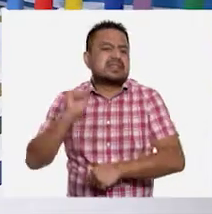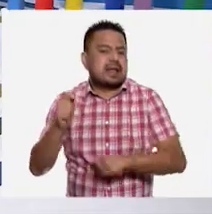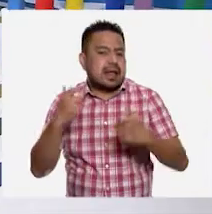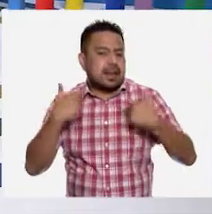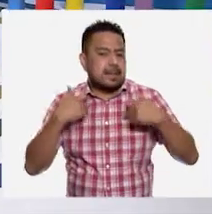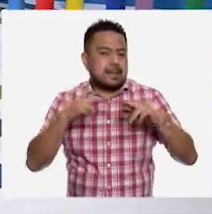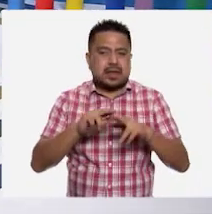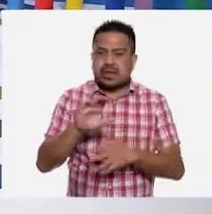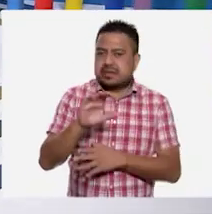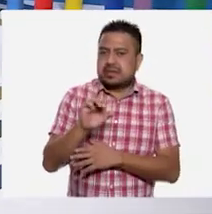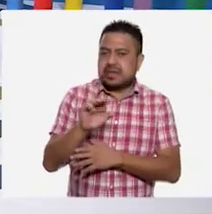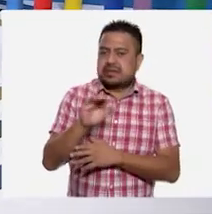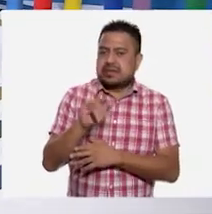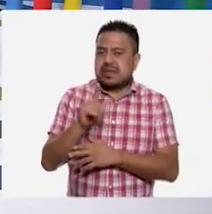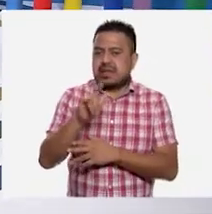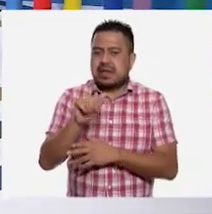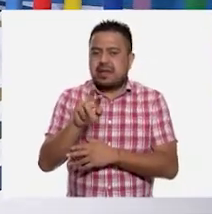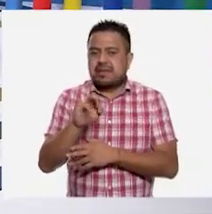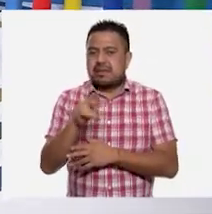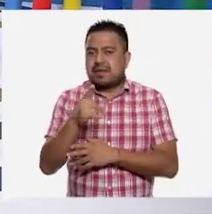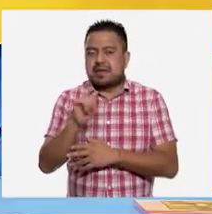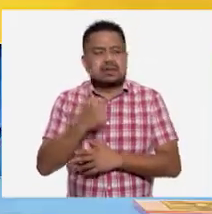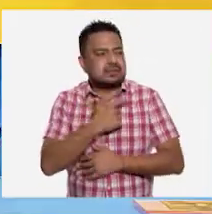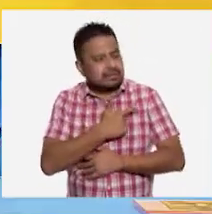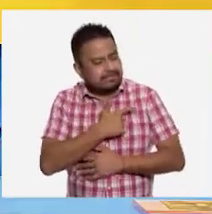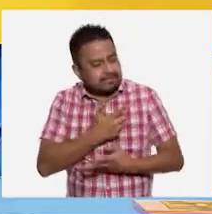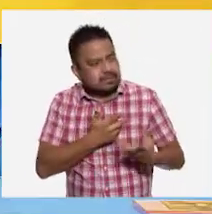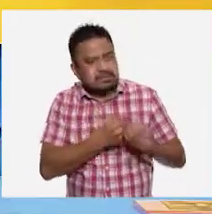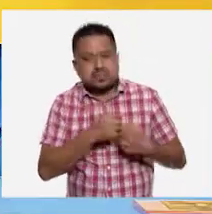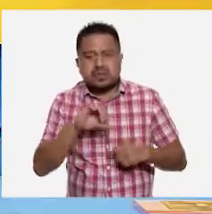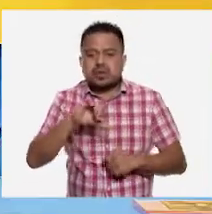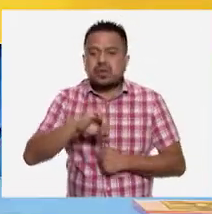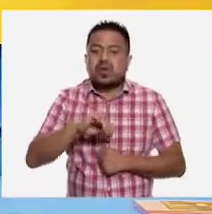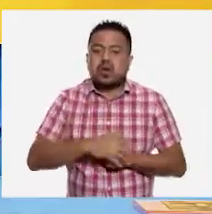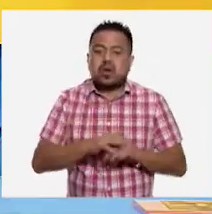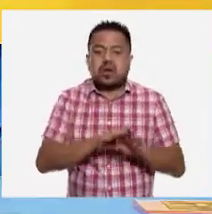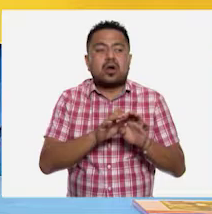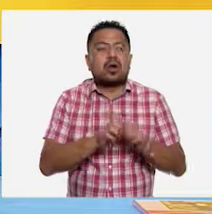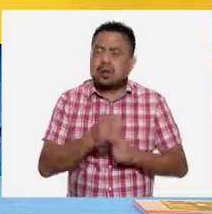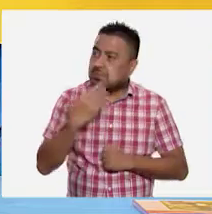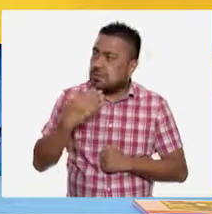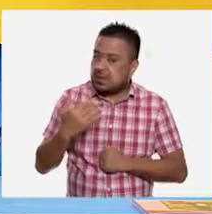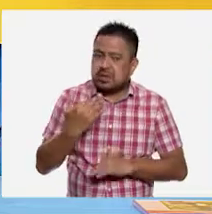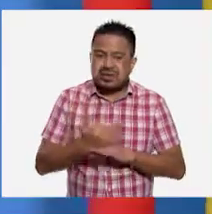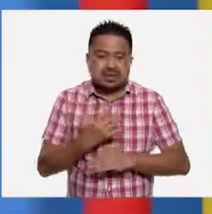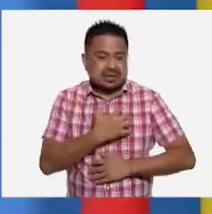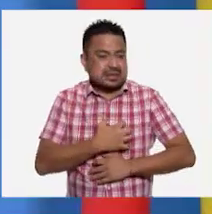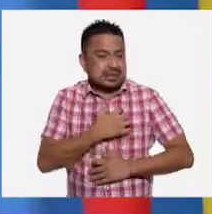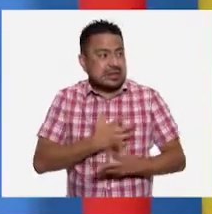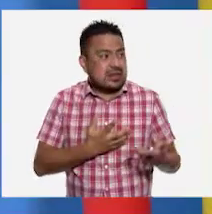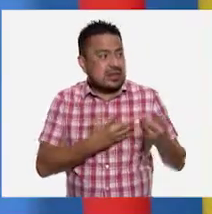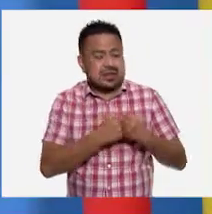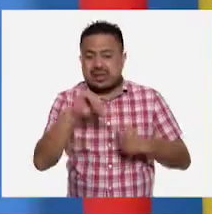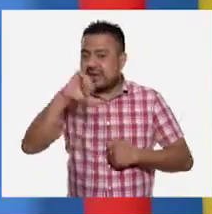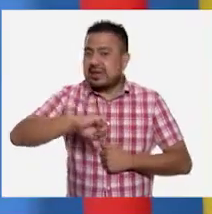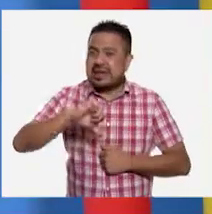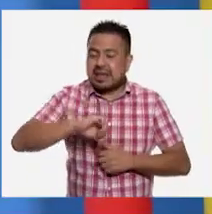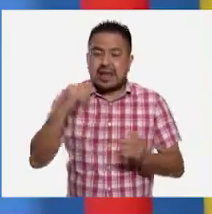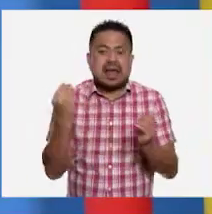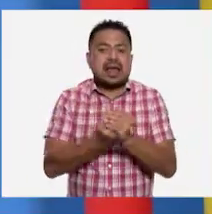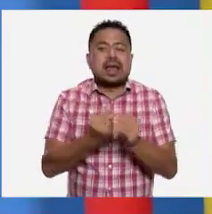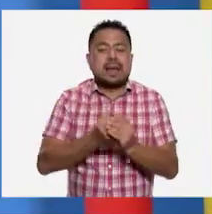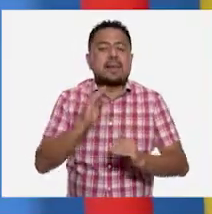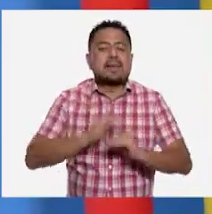maestra Cecilia Vargas, a quien recibo con muchísimo gusto. Ceci, ¿cómo estás? Bien, ¿y tú, Jenny? Contenta de que nos acompañes el día de hoy en una sesión más